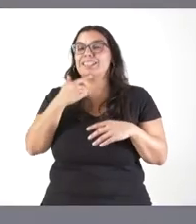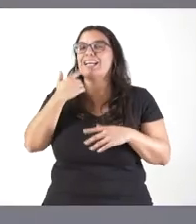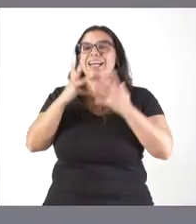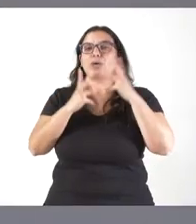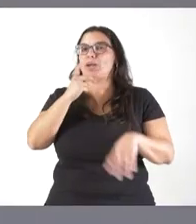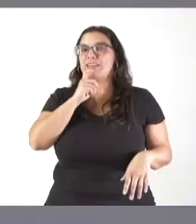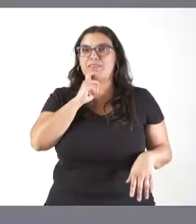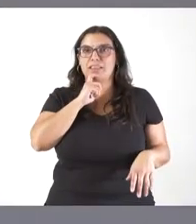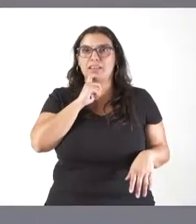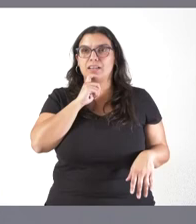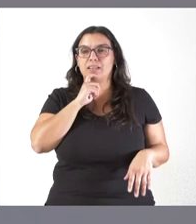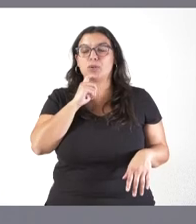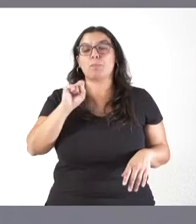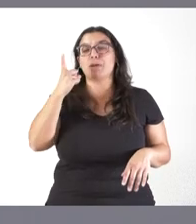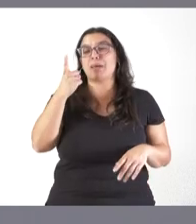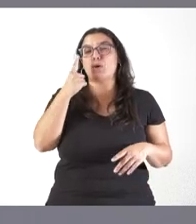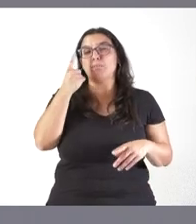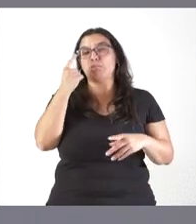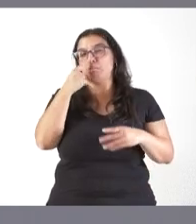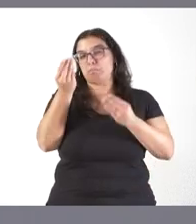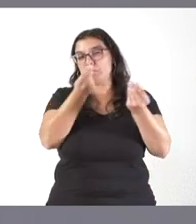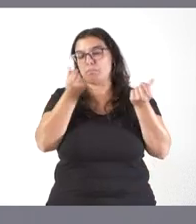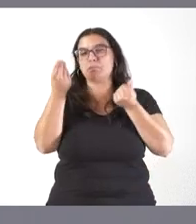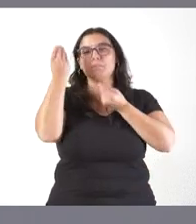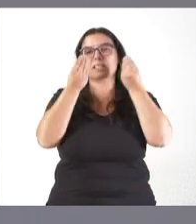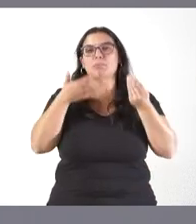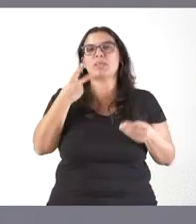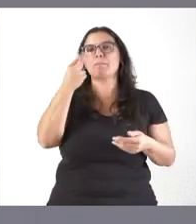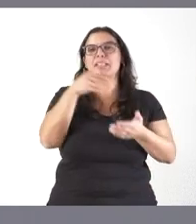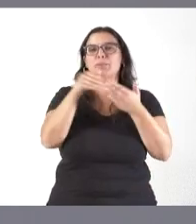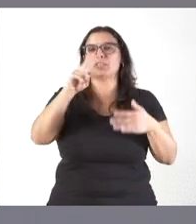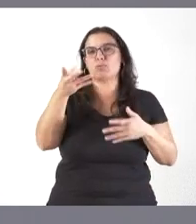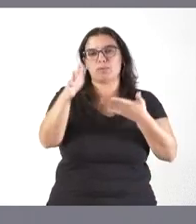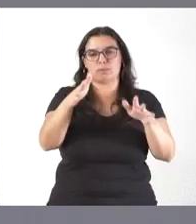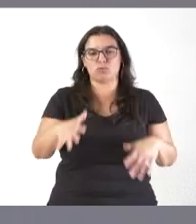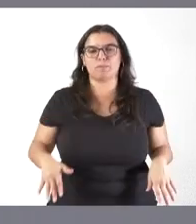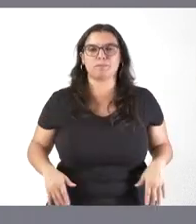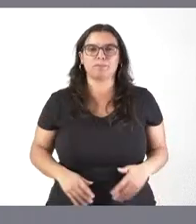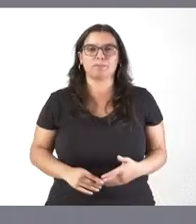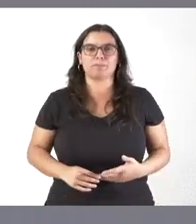pero en una primera estimación creemos que puede estar cerca de los 20 millones de euros